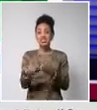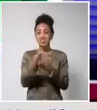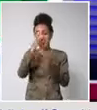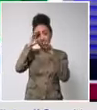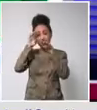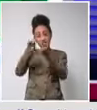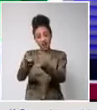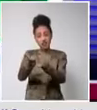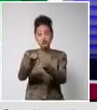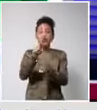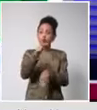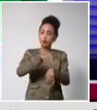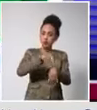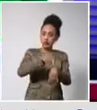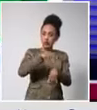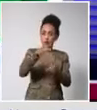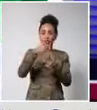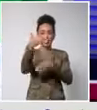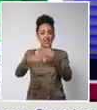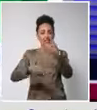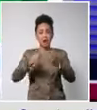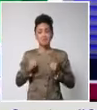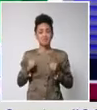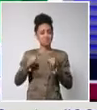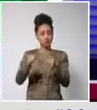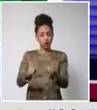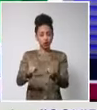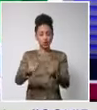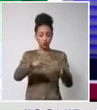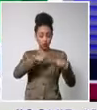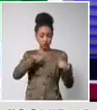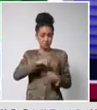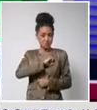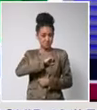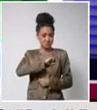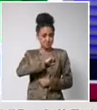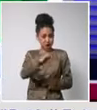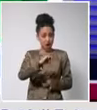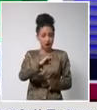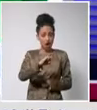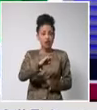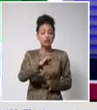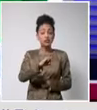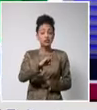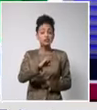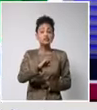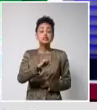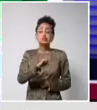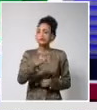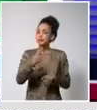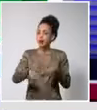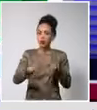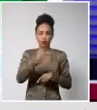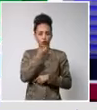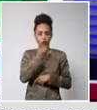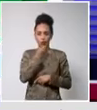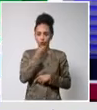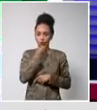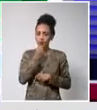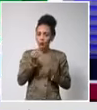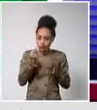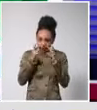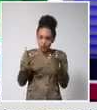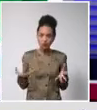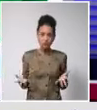terapia intensiva, hace una parada cardíaca en asistolia, de la cual no es posible su reanimación, no obstante